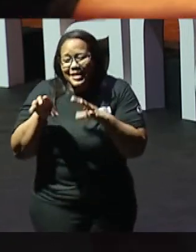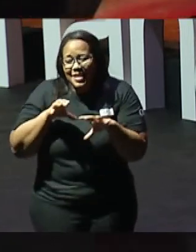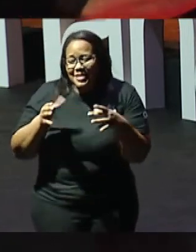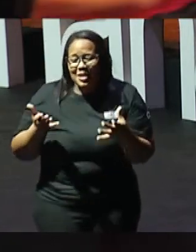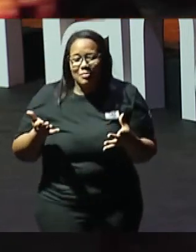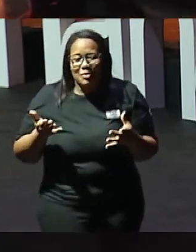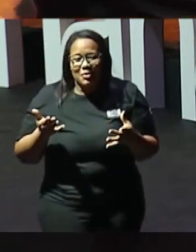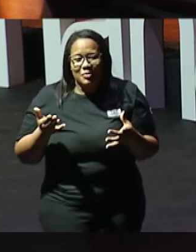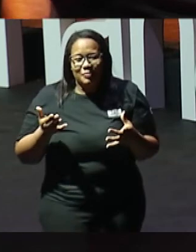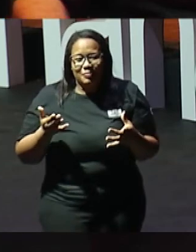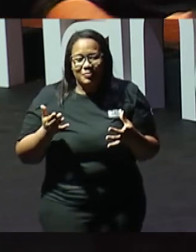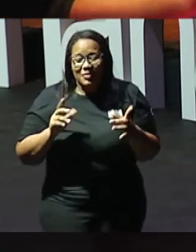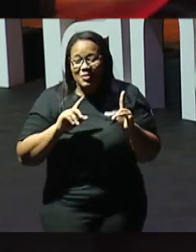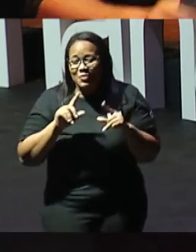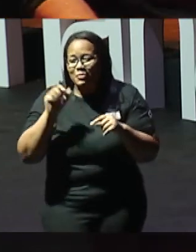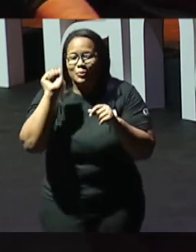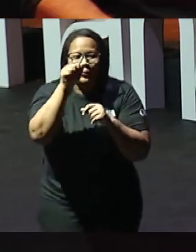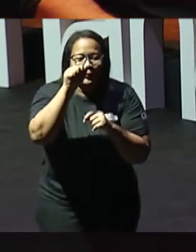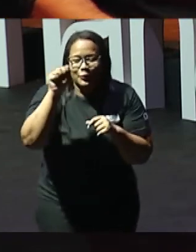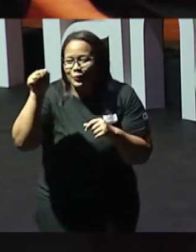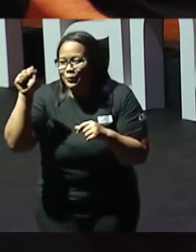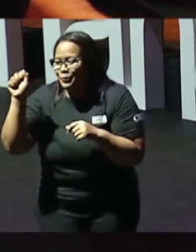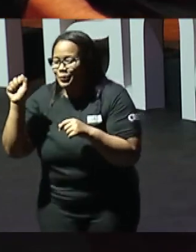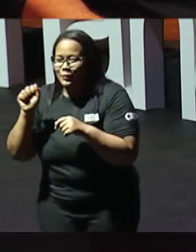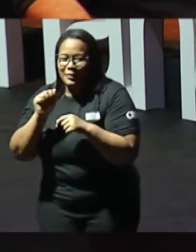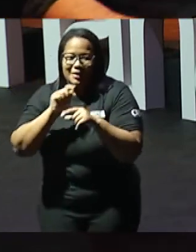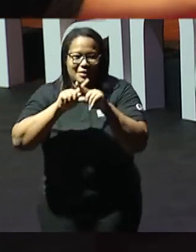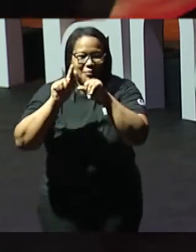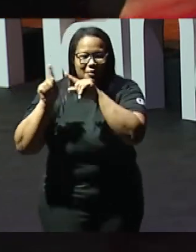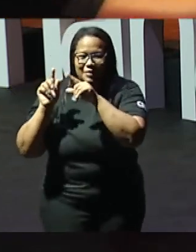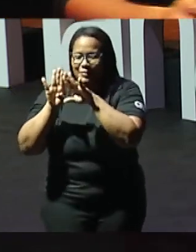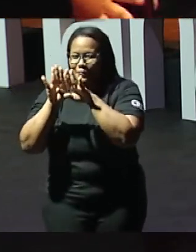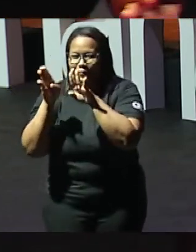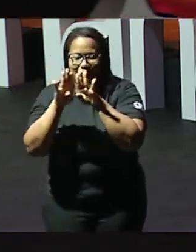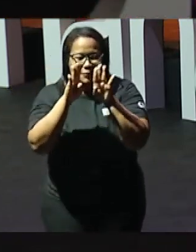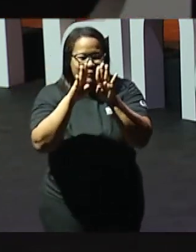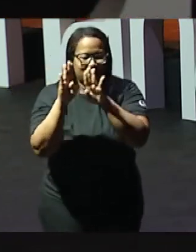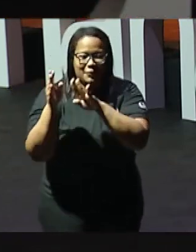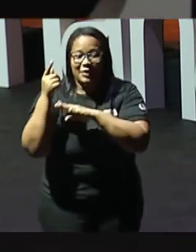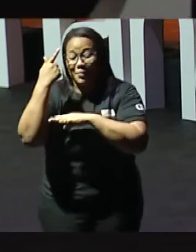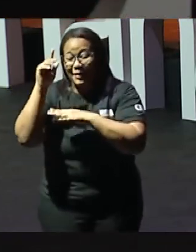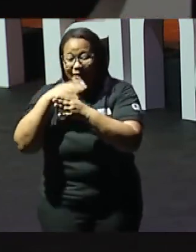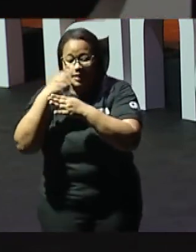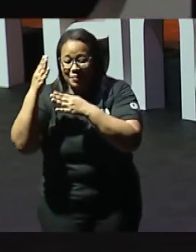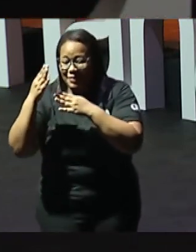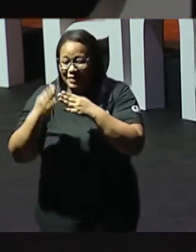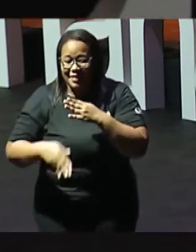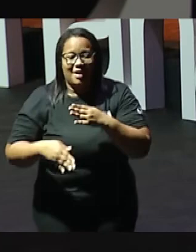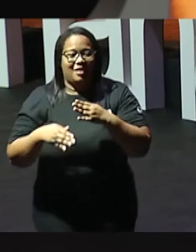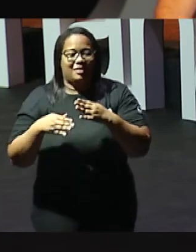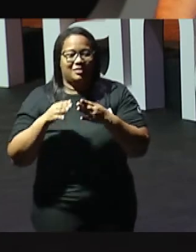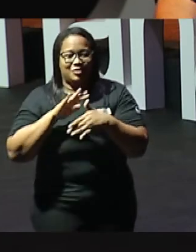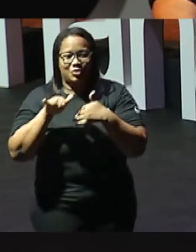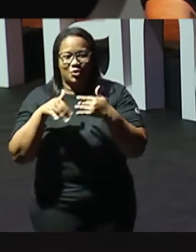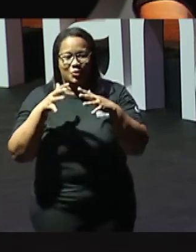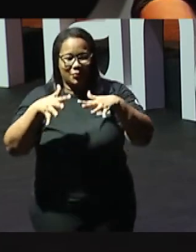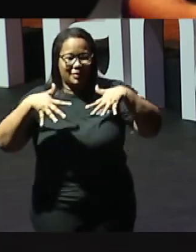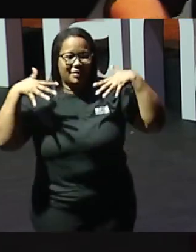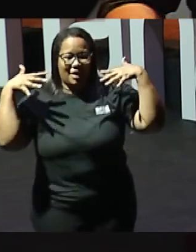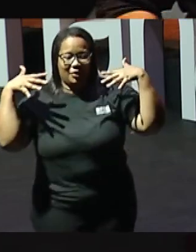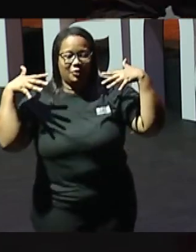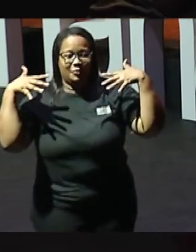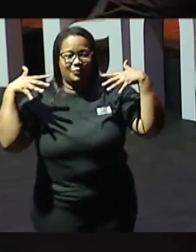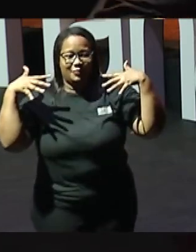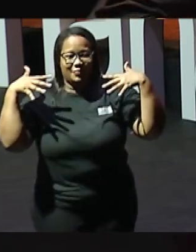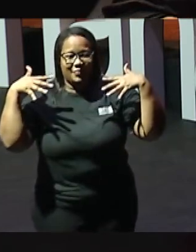a tocar toda la puerta para que terminara en ese teatro fuimos a donde la vicepresidenta tocamos la puerta de todo el mundo y